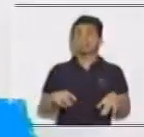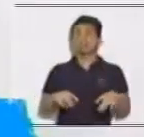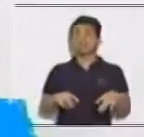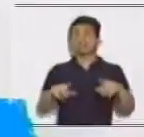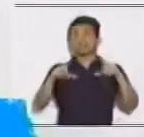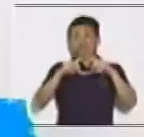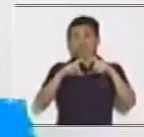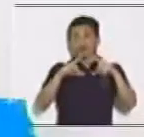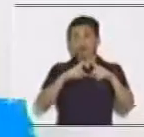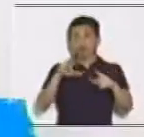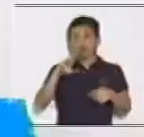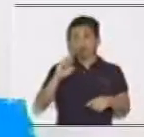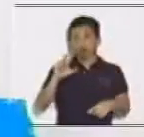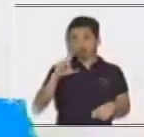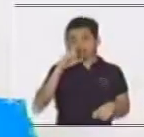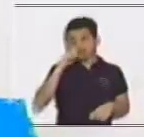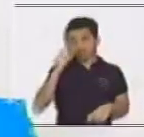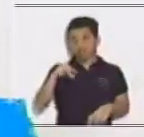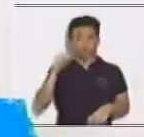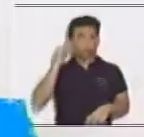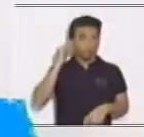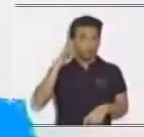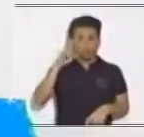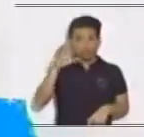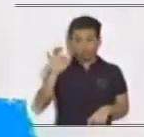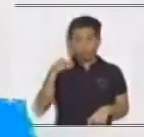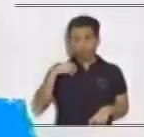Hoy mencionaremos dos que son importantes.